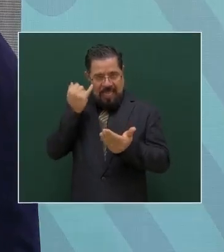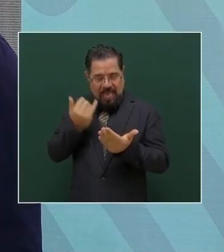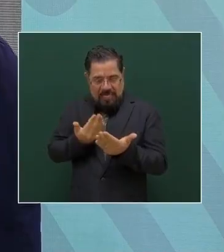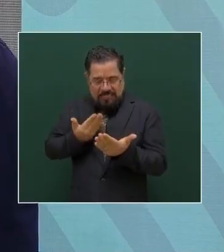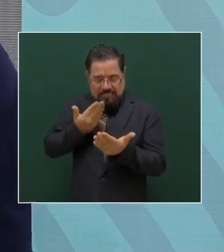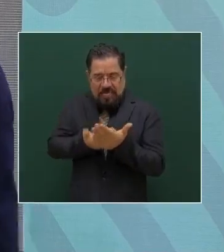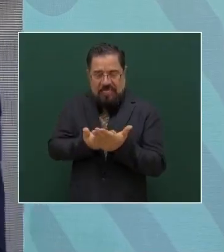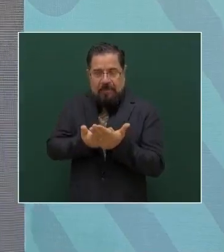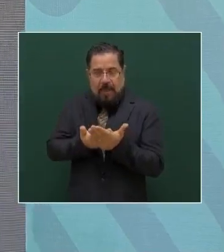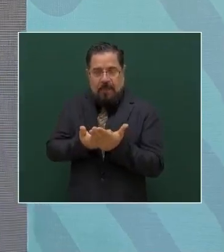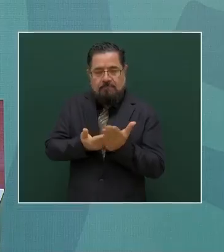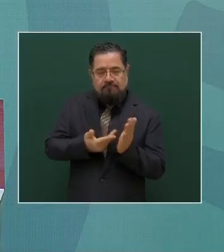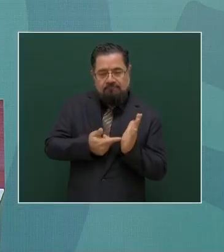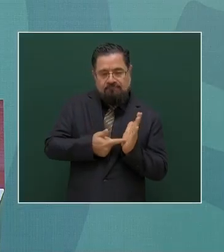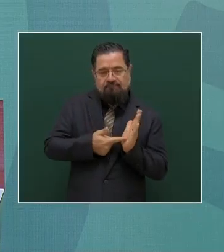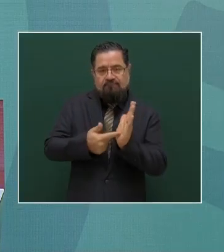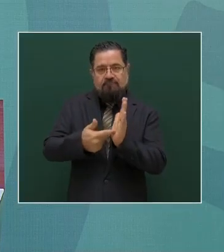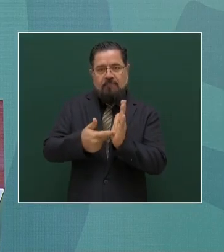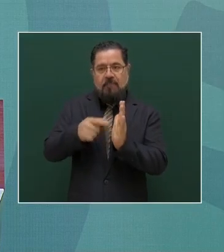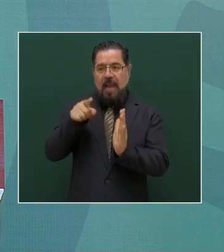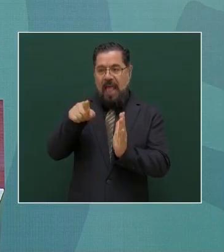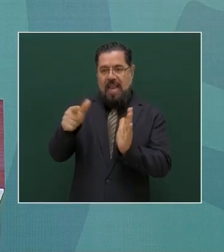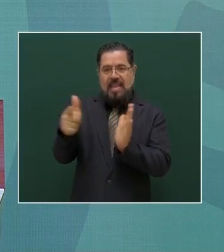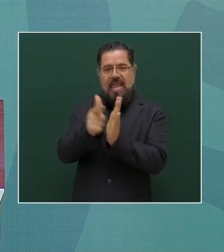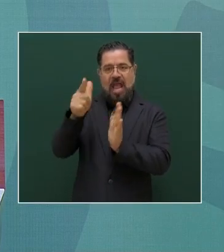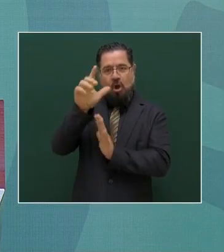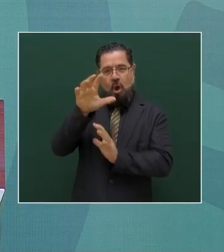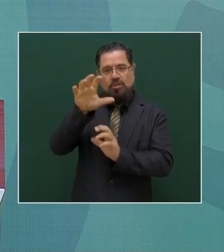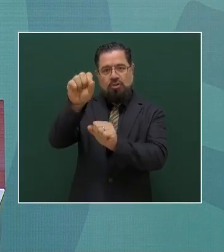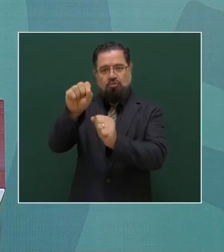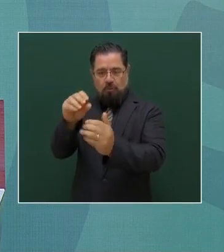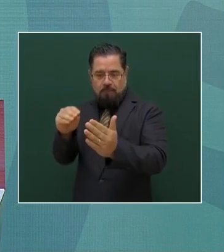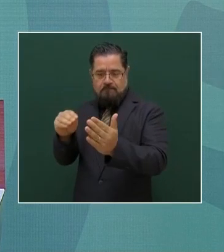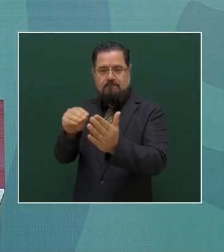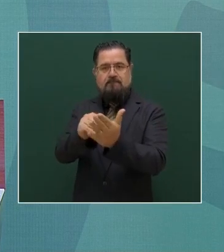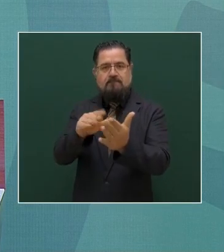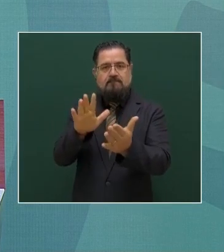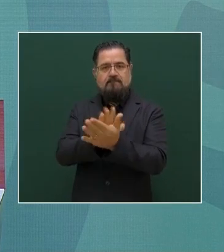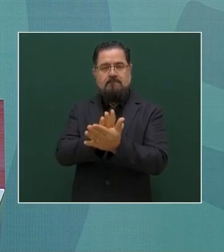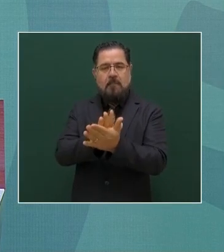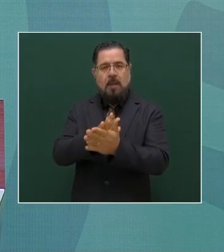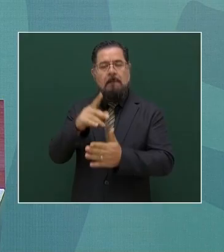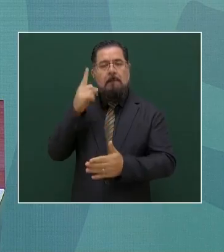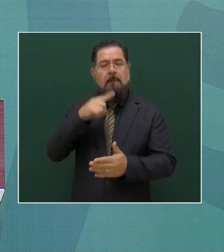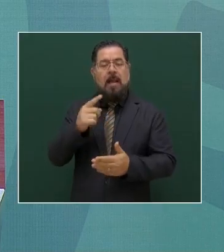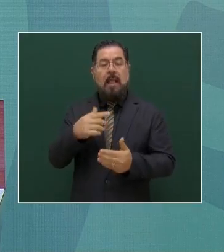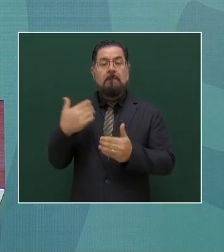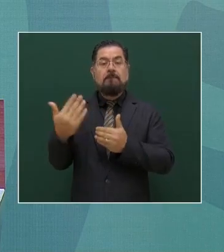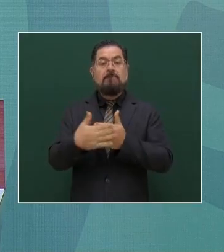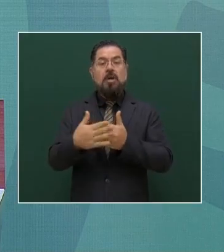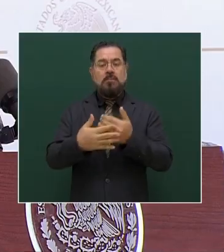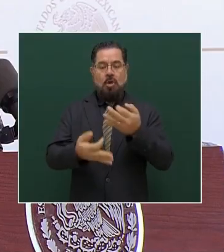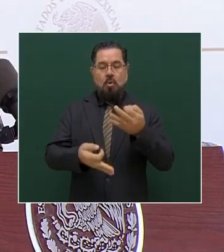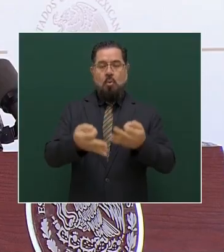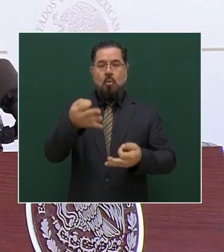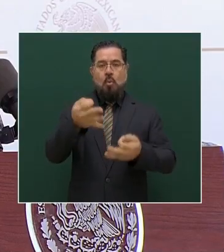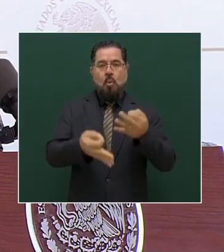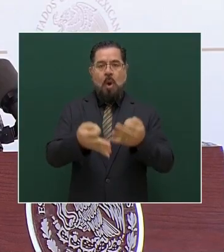para que los jueces, magistrados, ministros sean electos por el